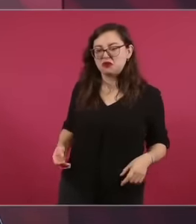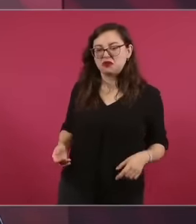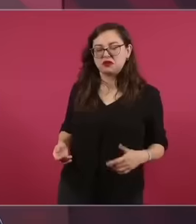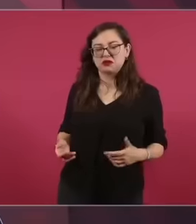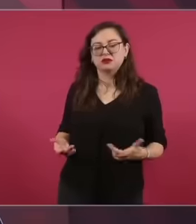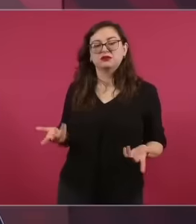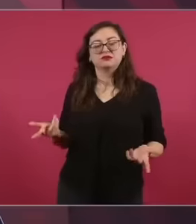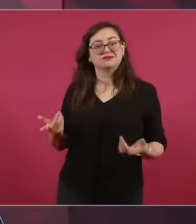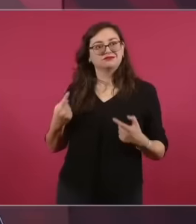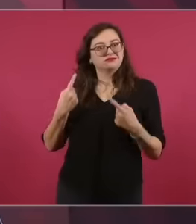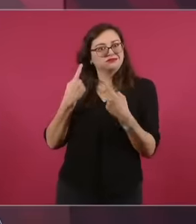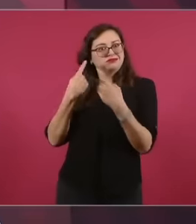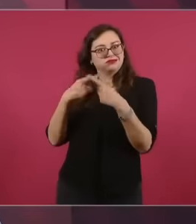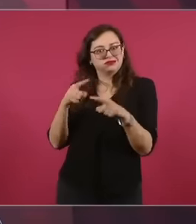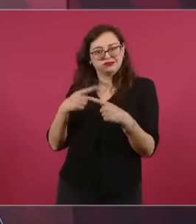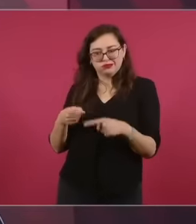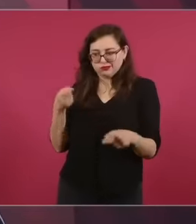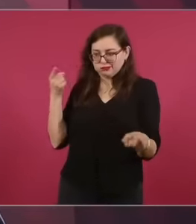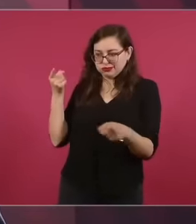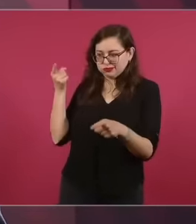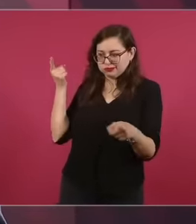y otras cosas más.